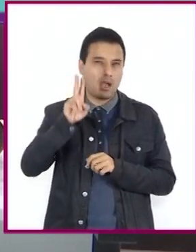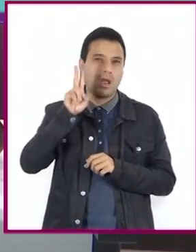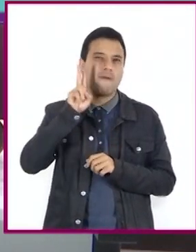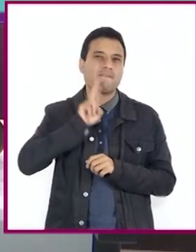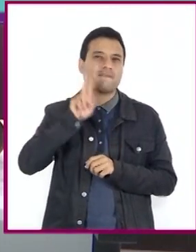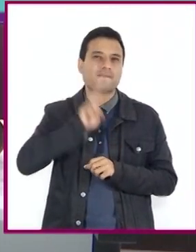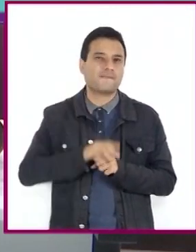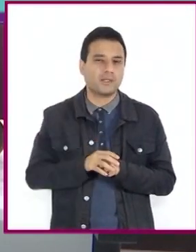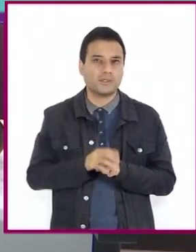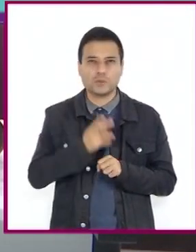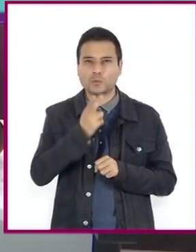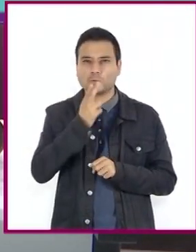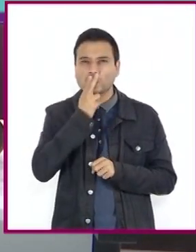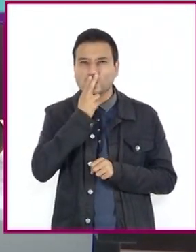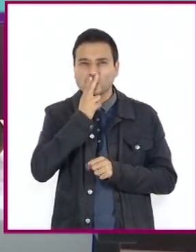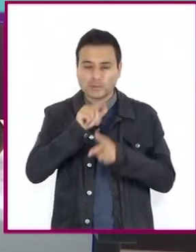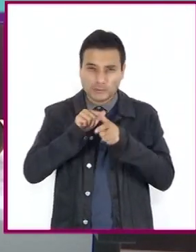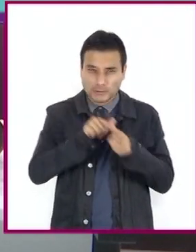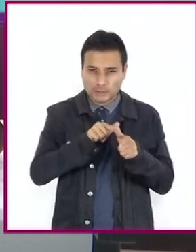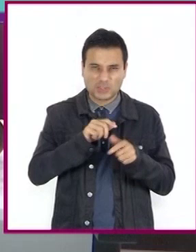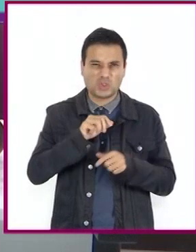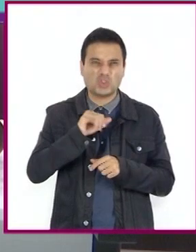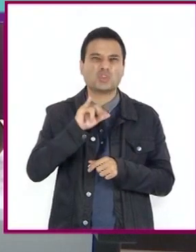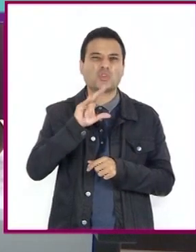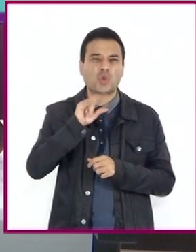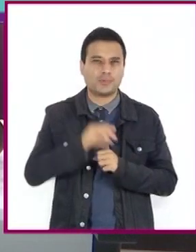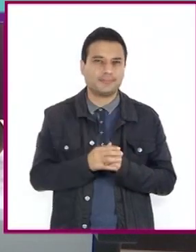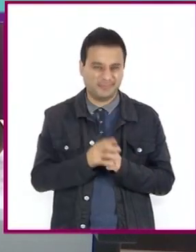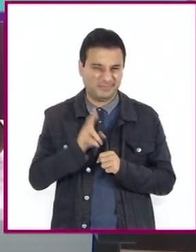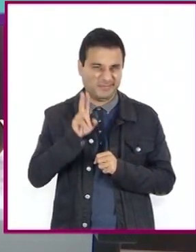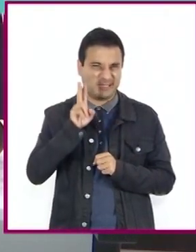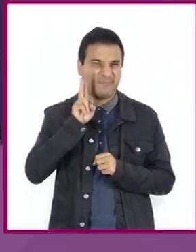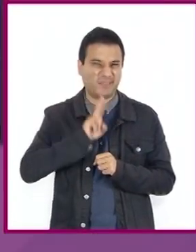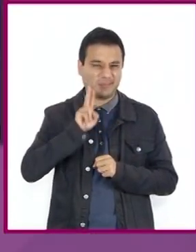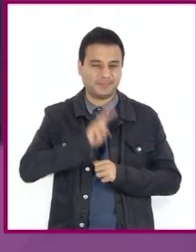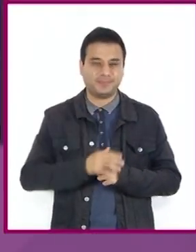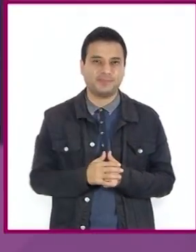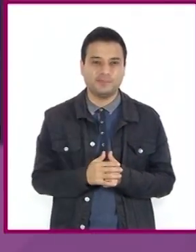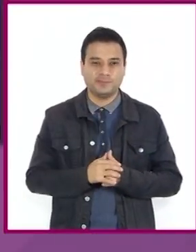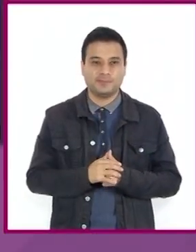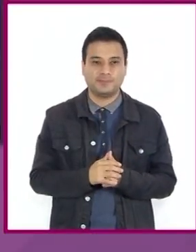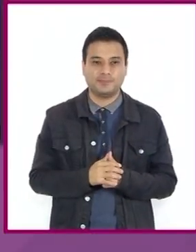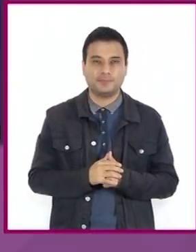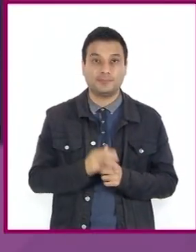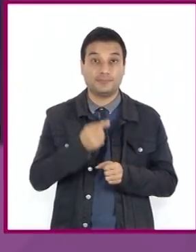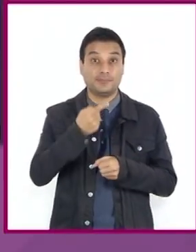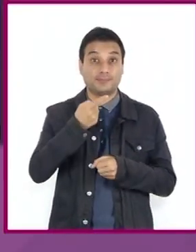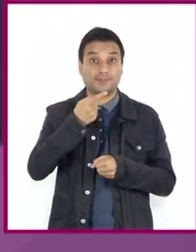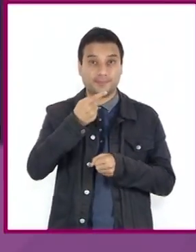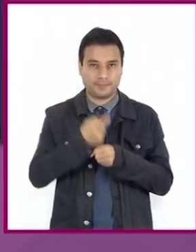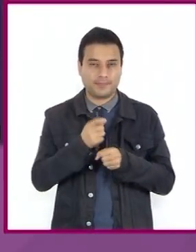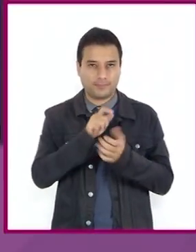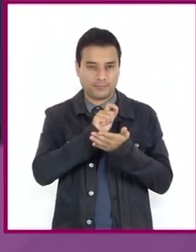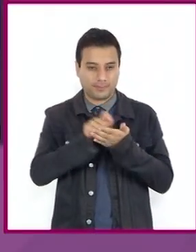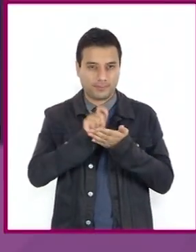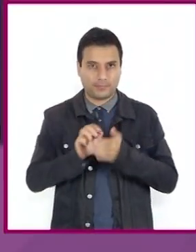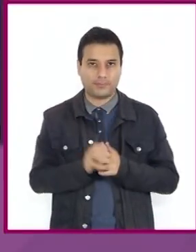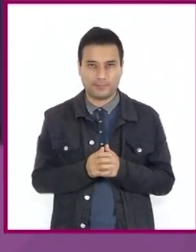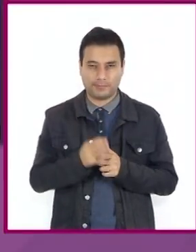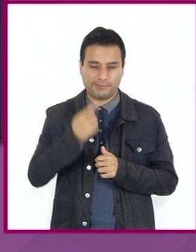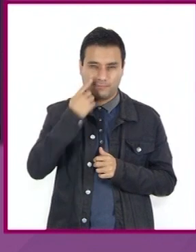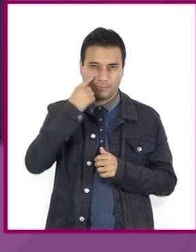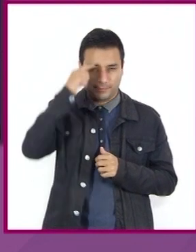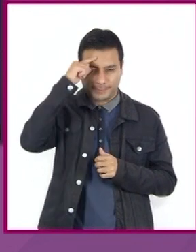deben conservarse y así cumplir con el principio básico de la conservación de la materia. Primero, lo realizamos con una reacción